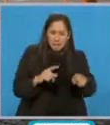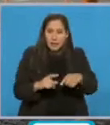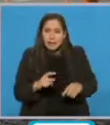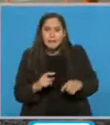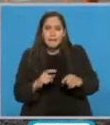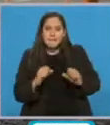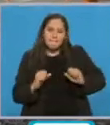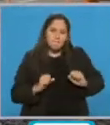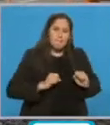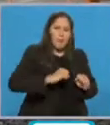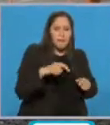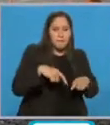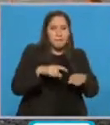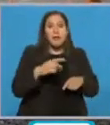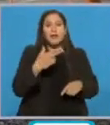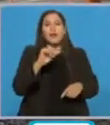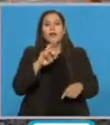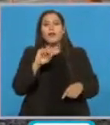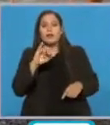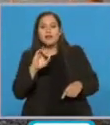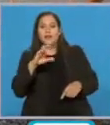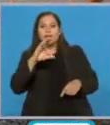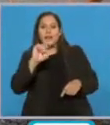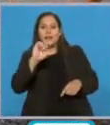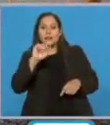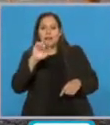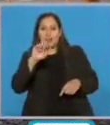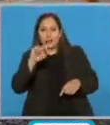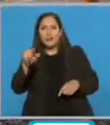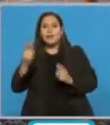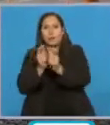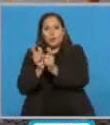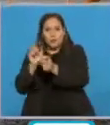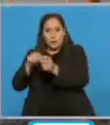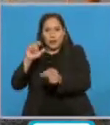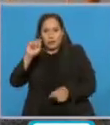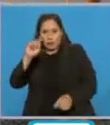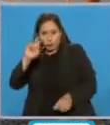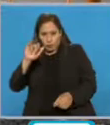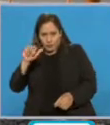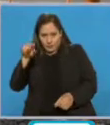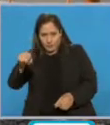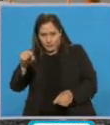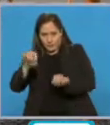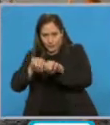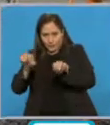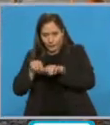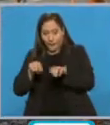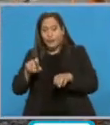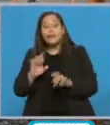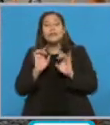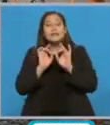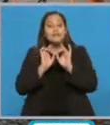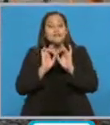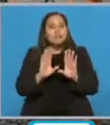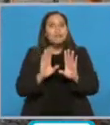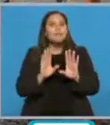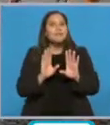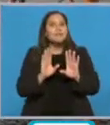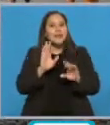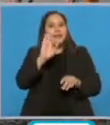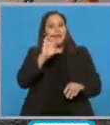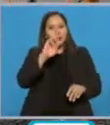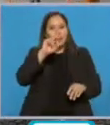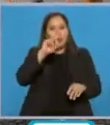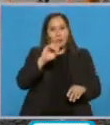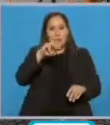pero cosido a patas, a Horacio Casarín, que era de las Asturias. Y entonces, en una de esas, don